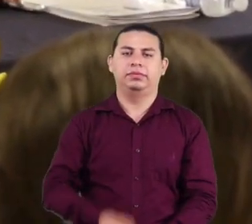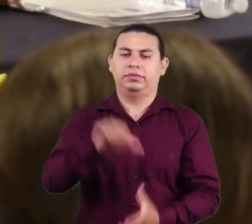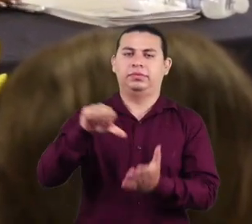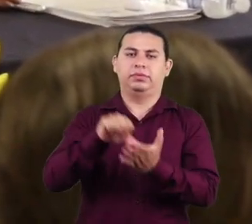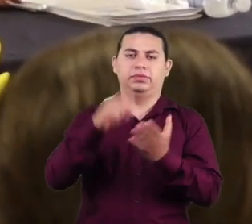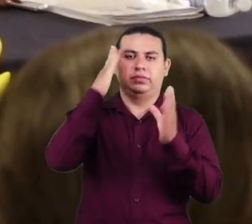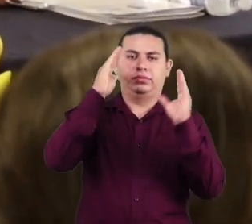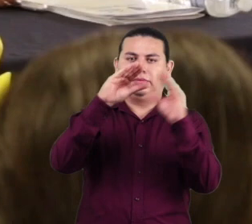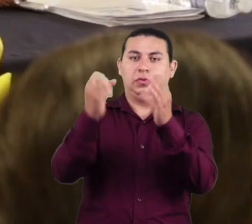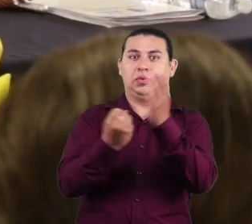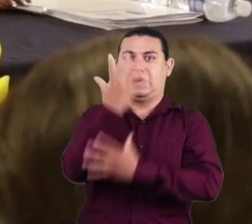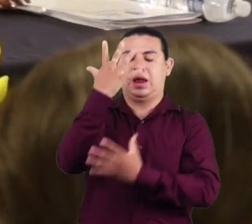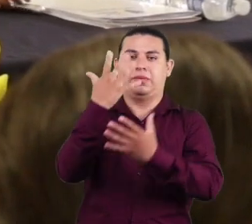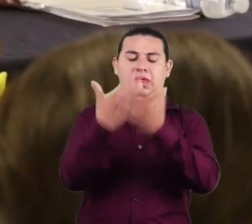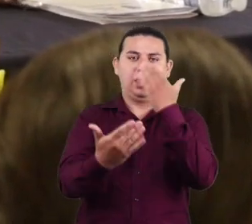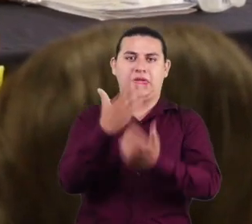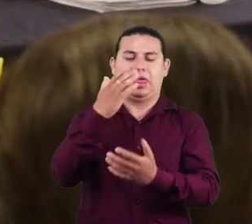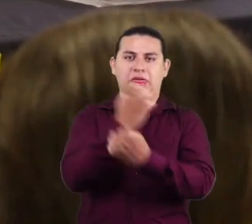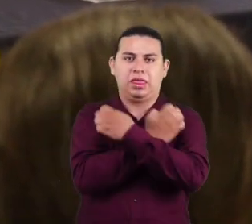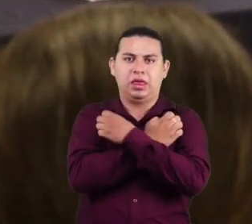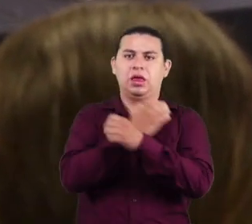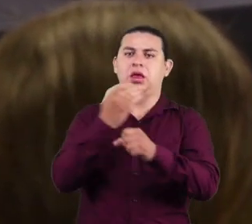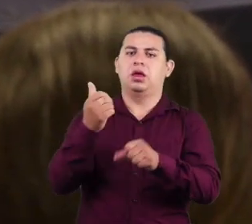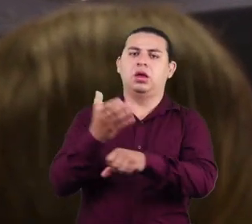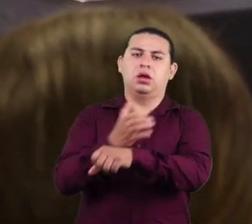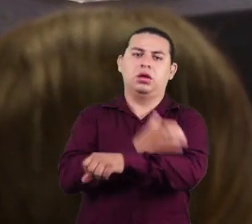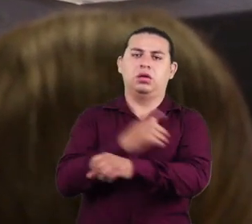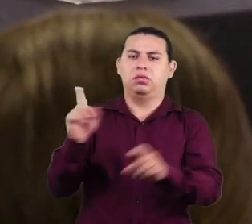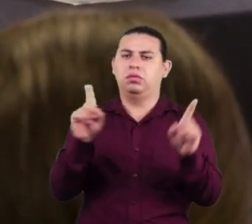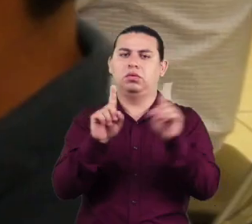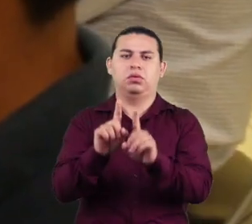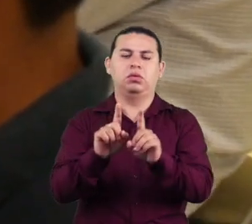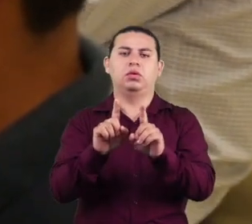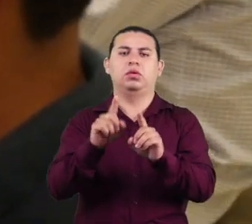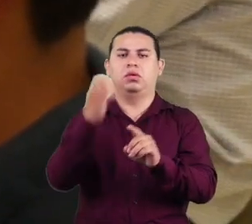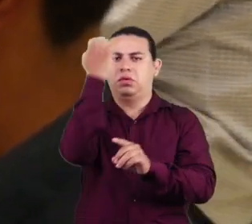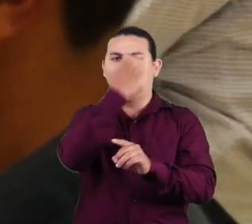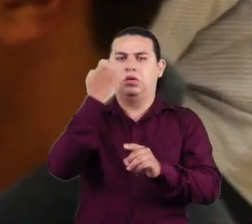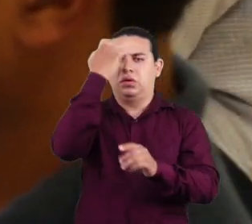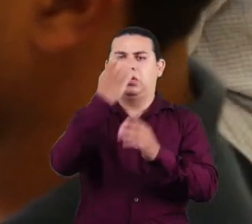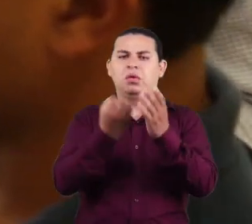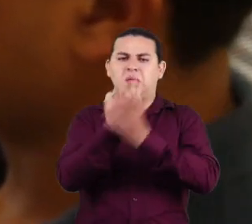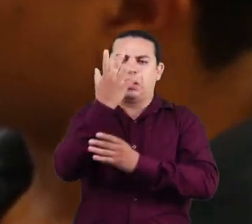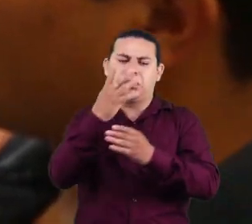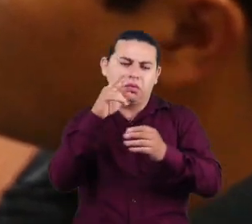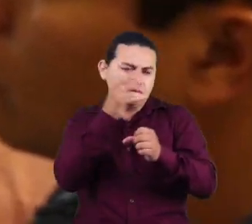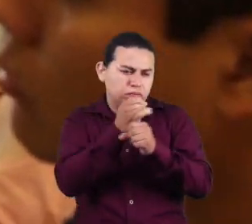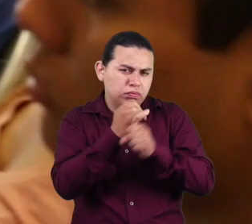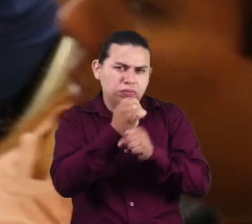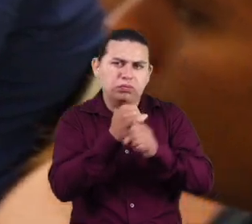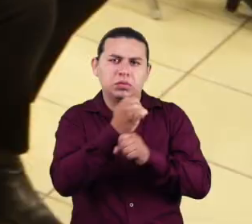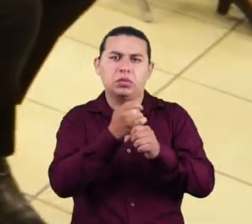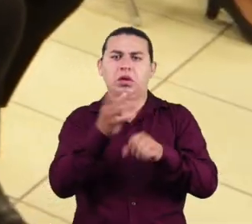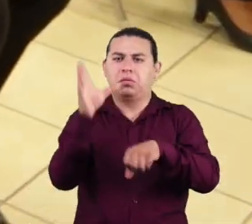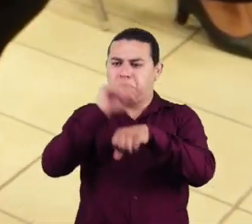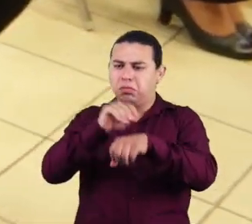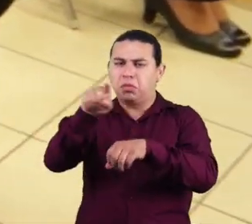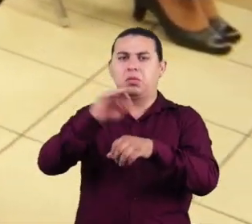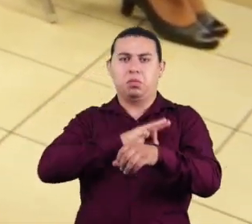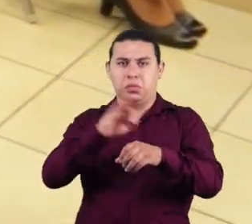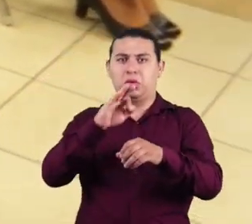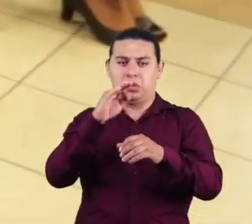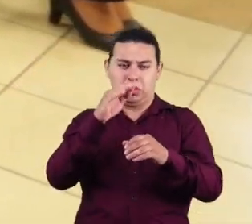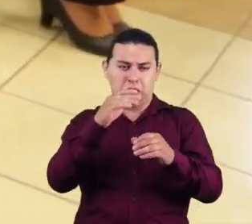El Centro de Evaluación e Innovación Educativa, CEBIE, dio acompañamiento para su proceso de autoevaluación de la LED para sustentar su acreditación